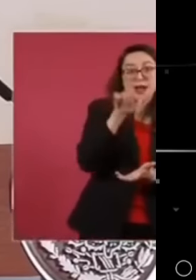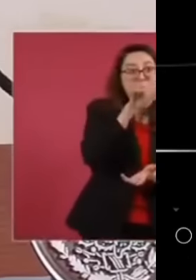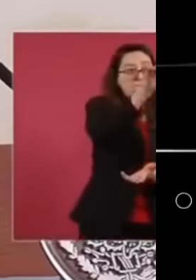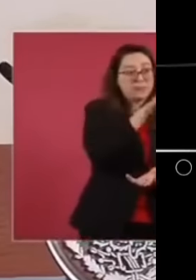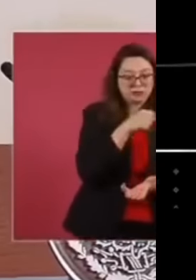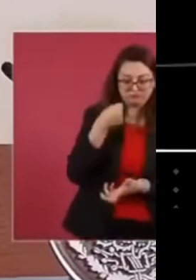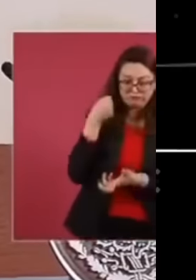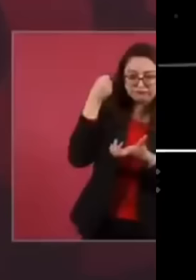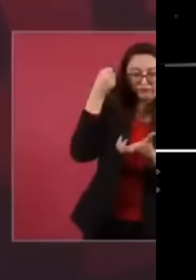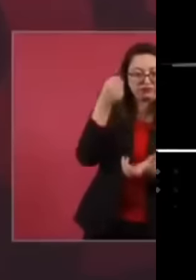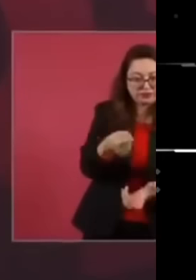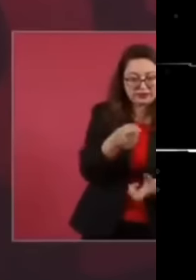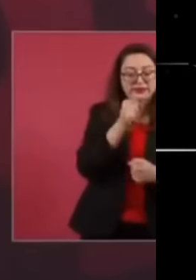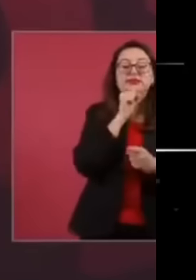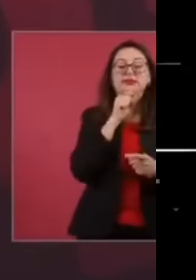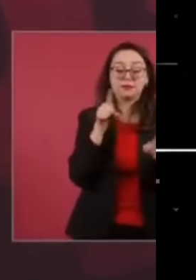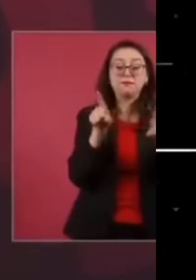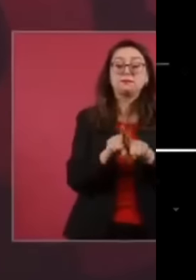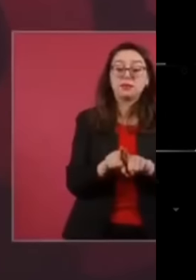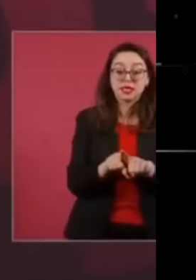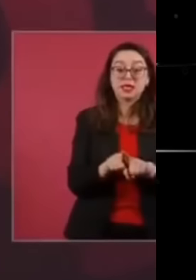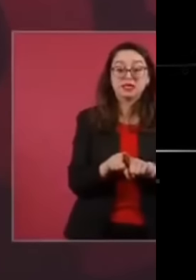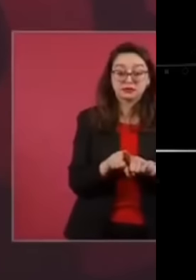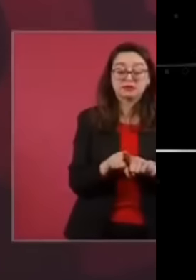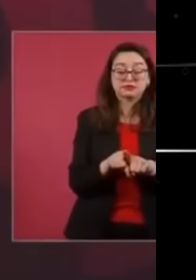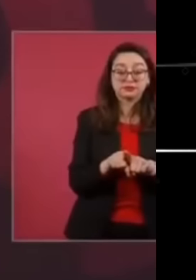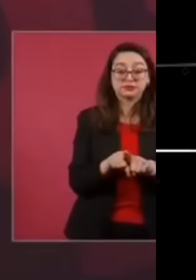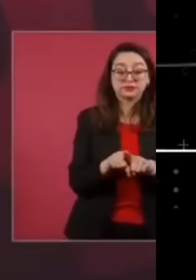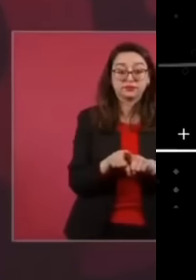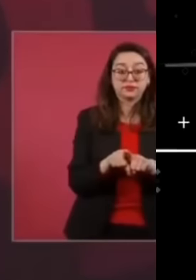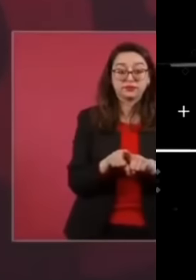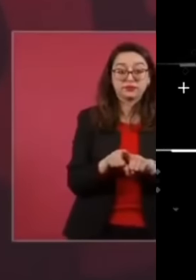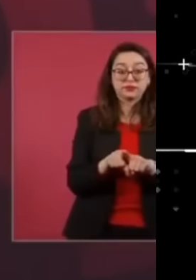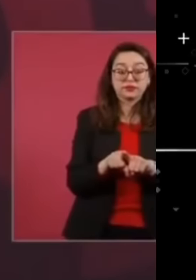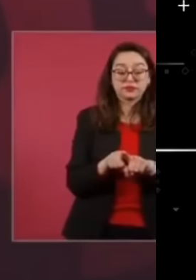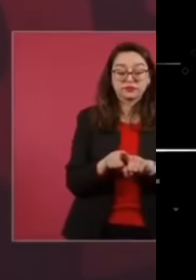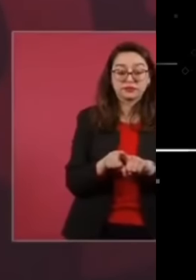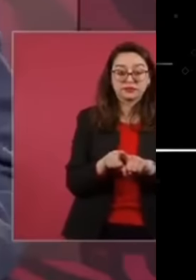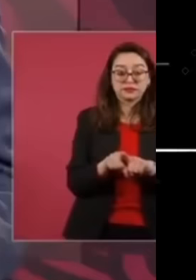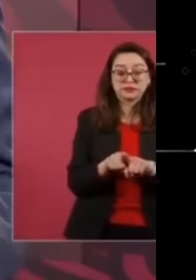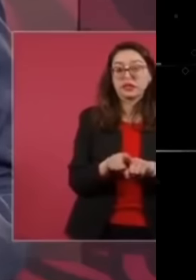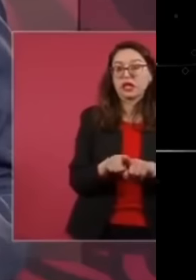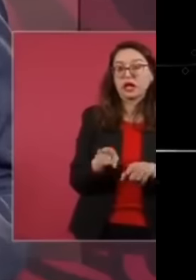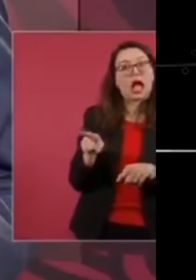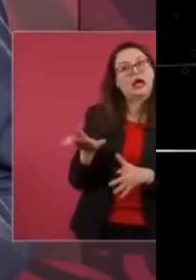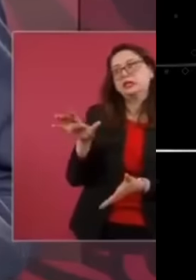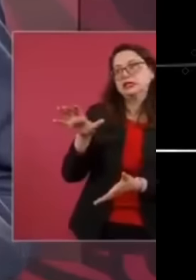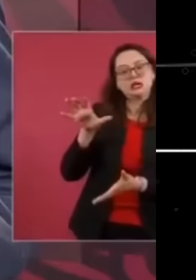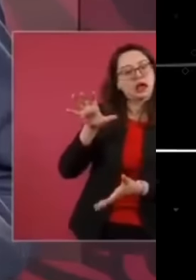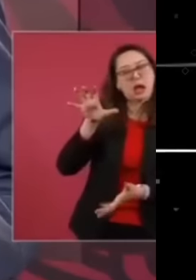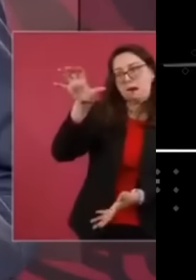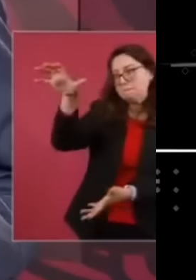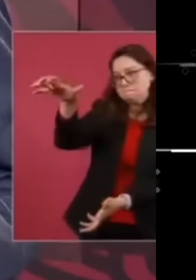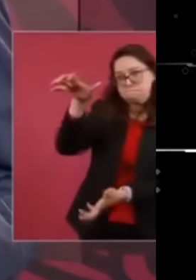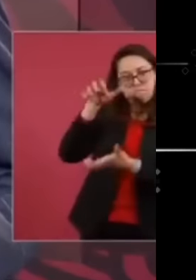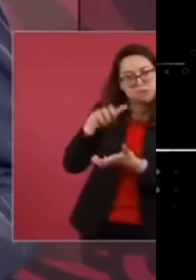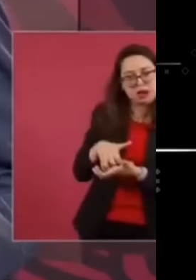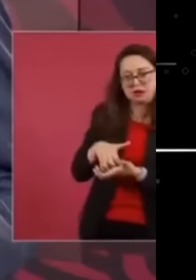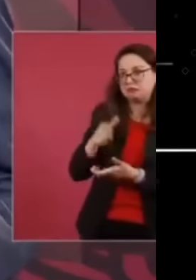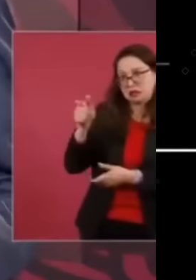descuento y también no exigiendo que paguen de inmediato